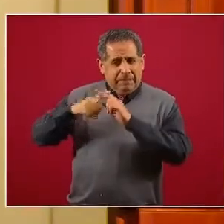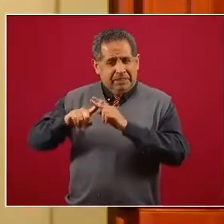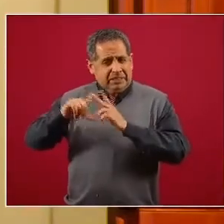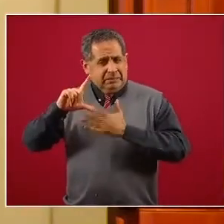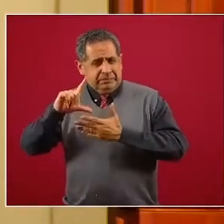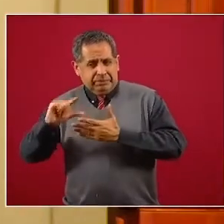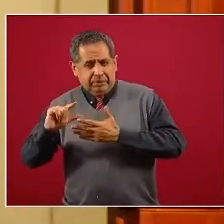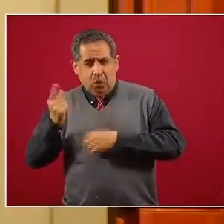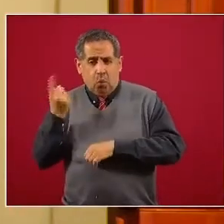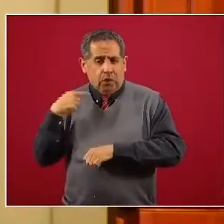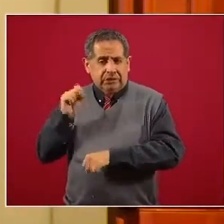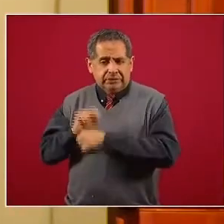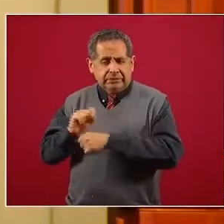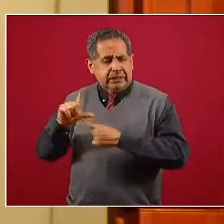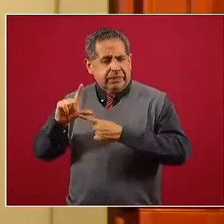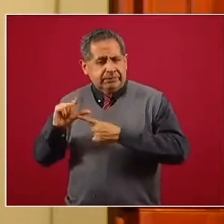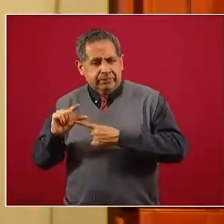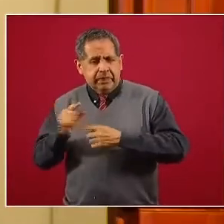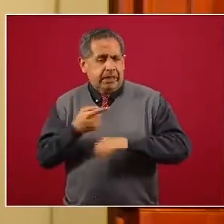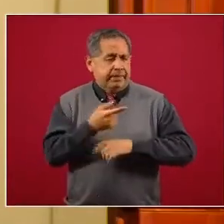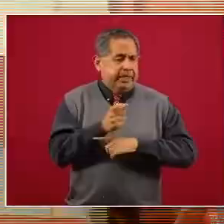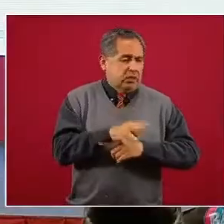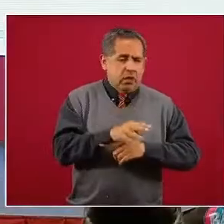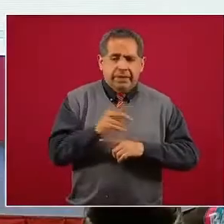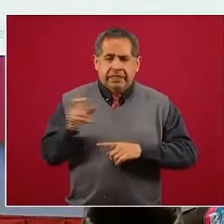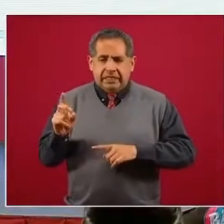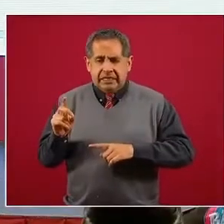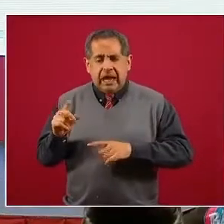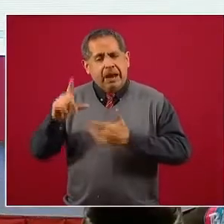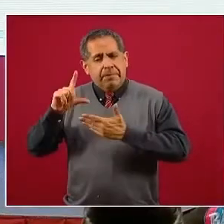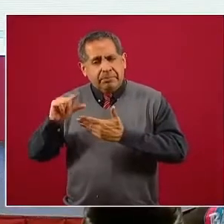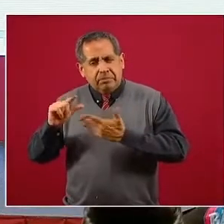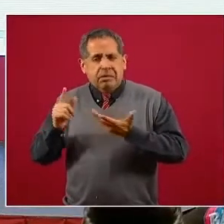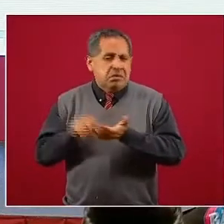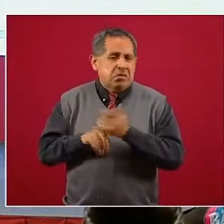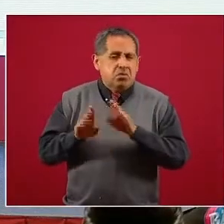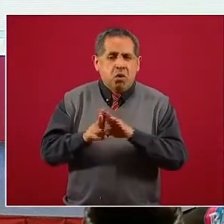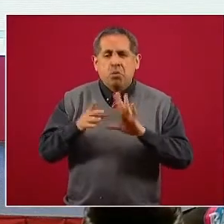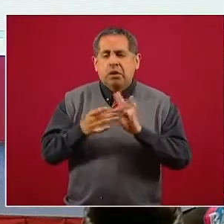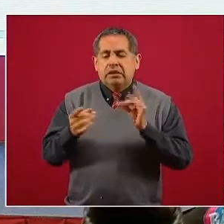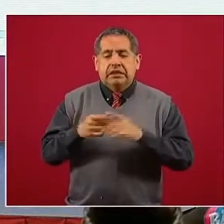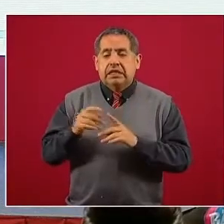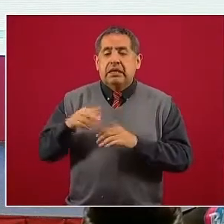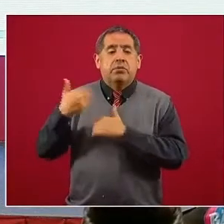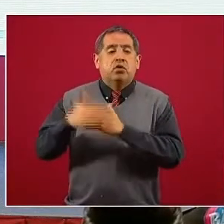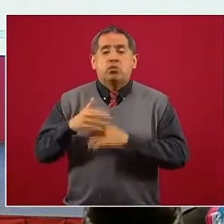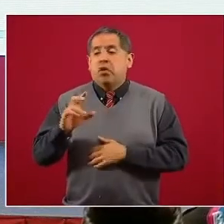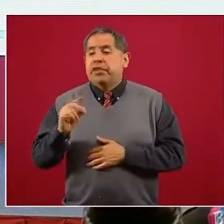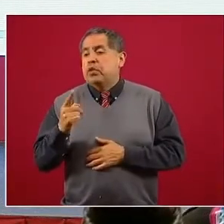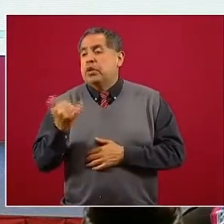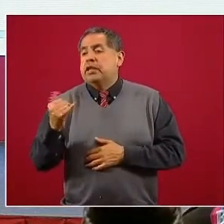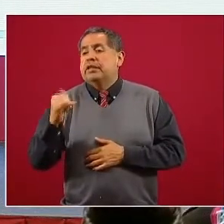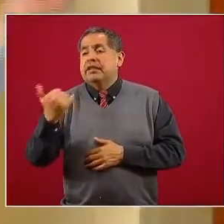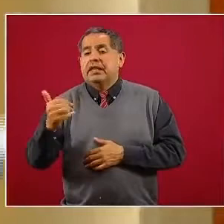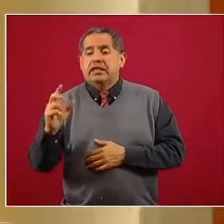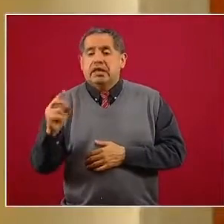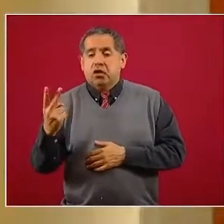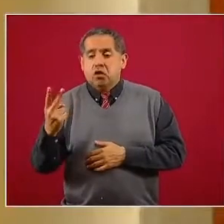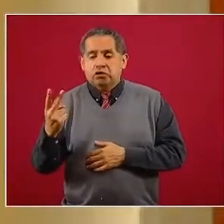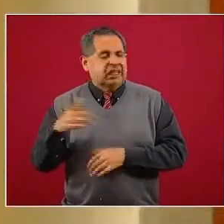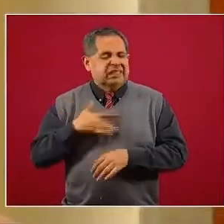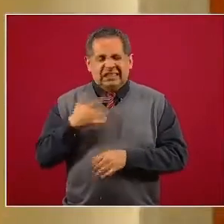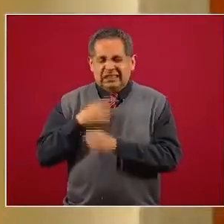en la última semana, entre la 29 y la 30, y los casos que deben de estar en la 31 y parte de la 32, de